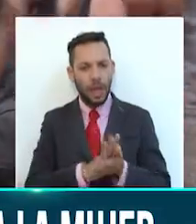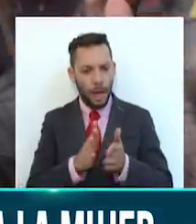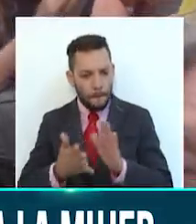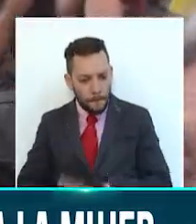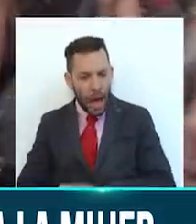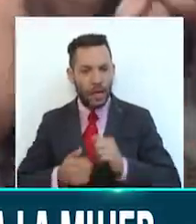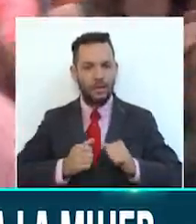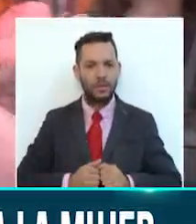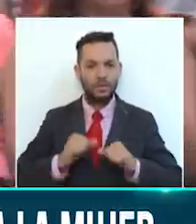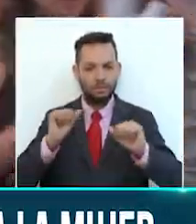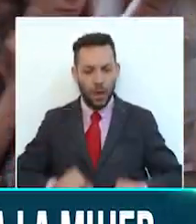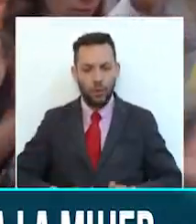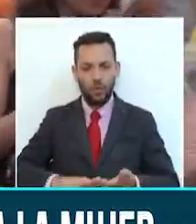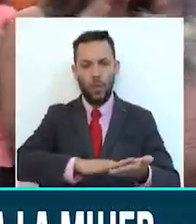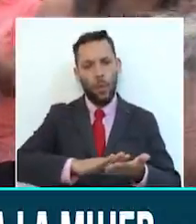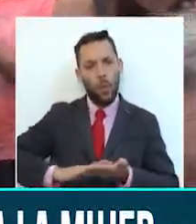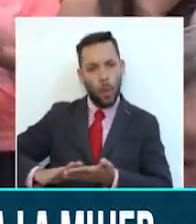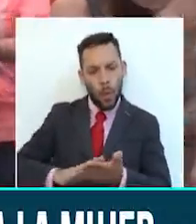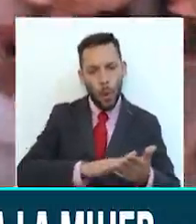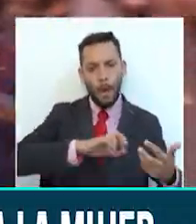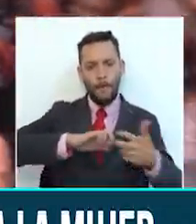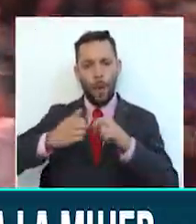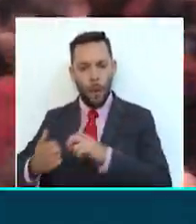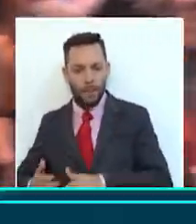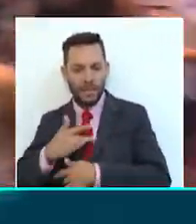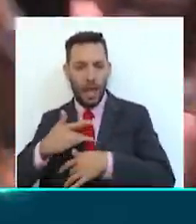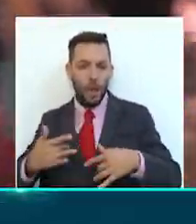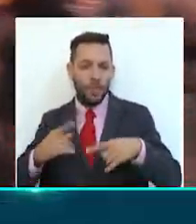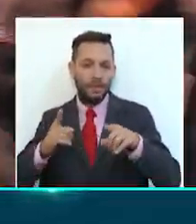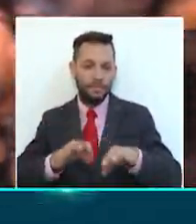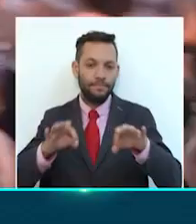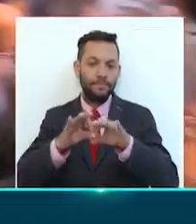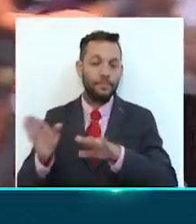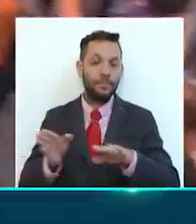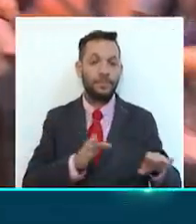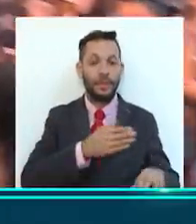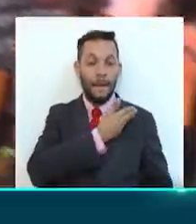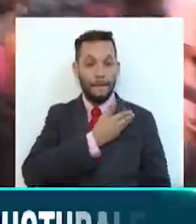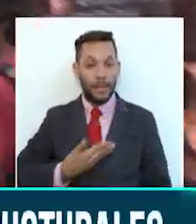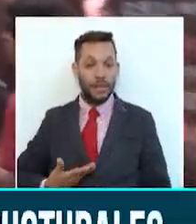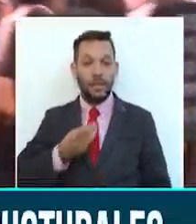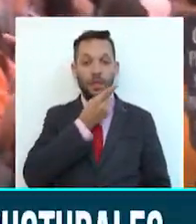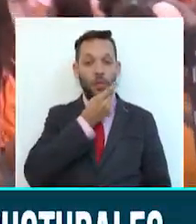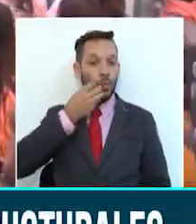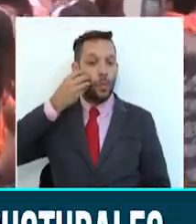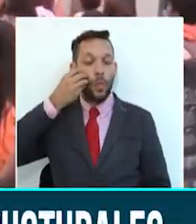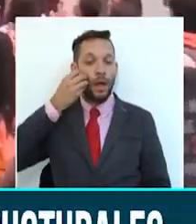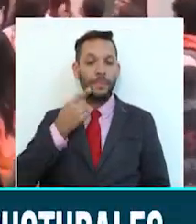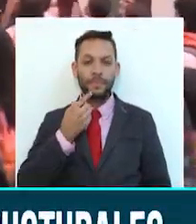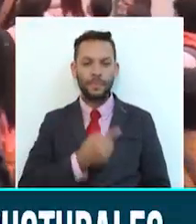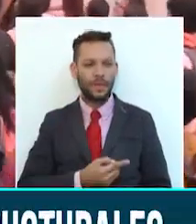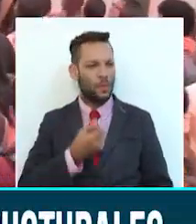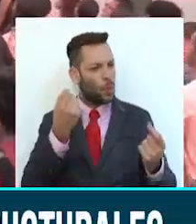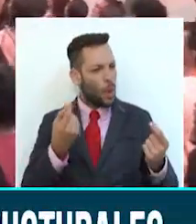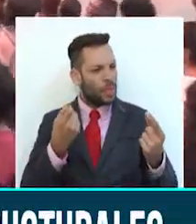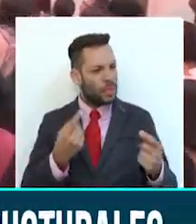nos resuelva los problemas de tanto de salud. Recordaron también que el presidente de la República, Iván Duque, no ha sabido interpretar